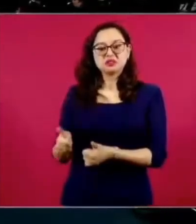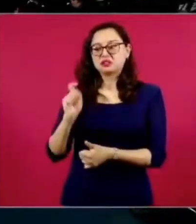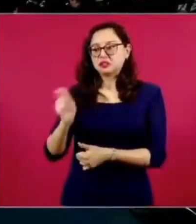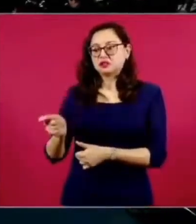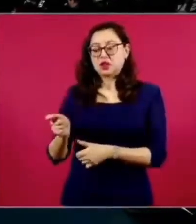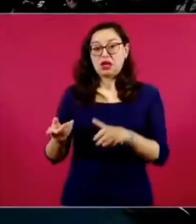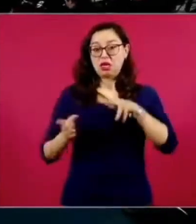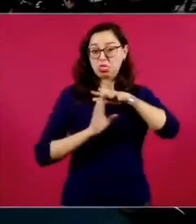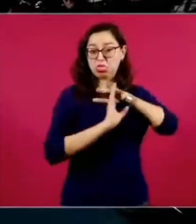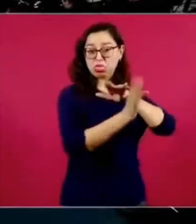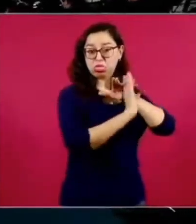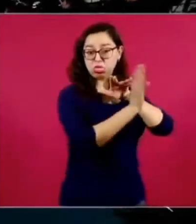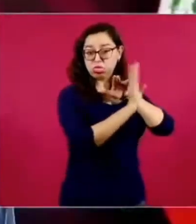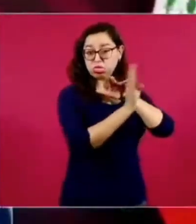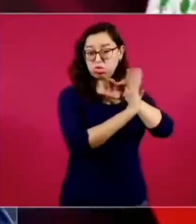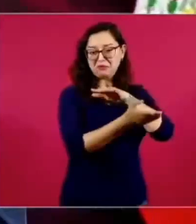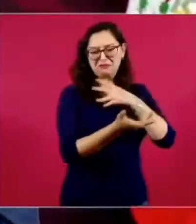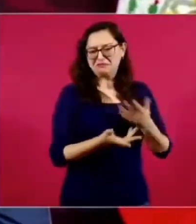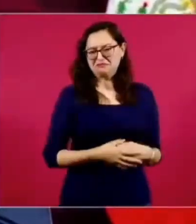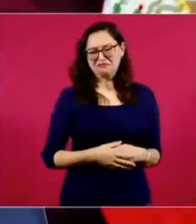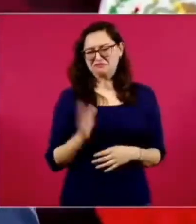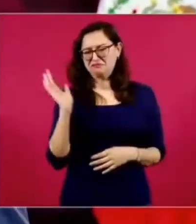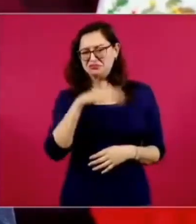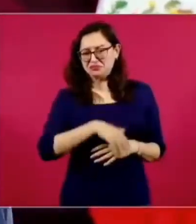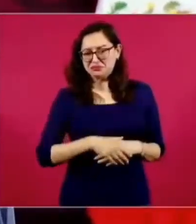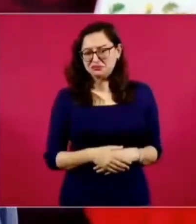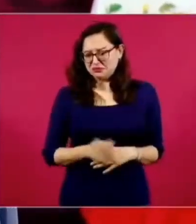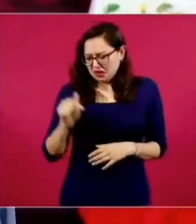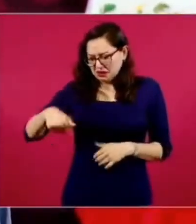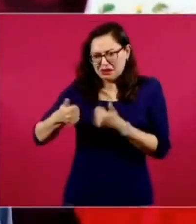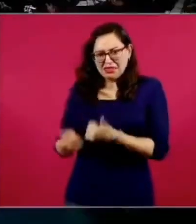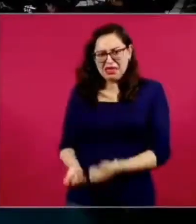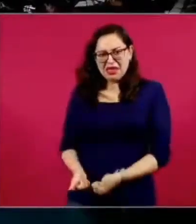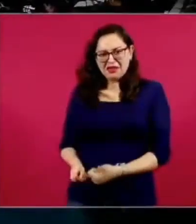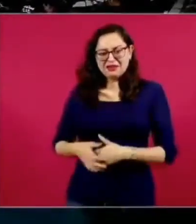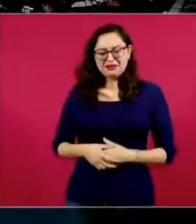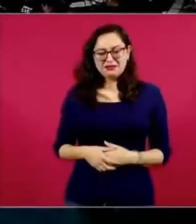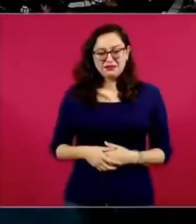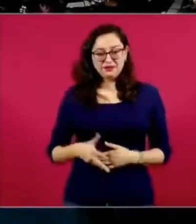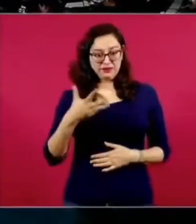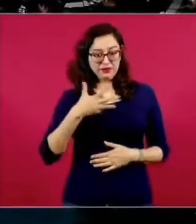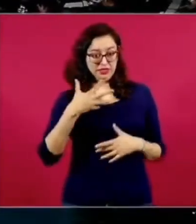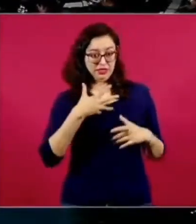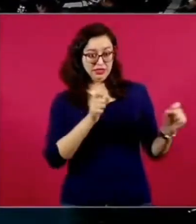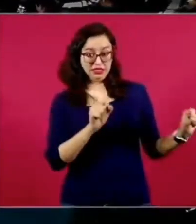va a Estados Unidos. ¿Tienen la encuesta?